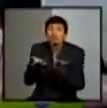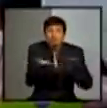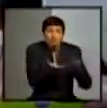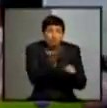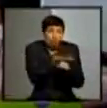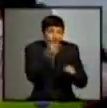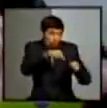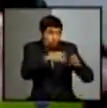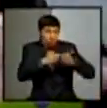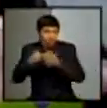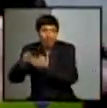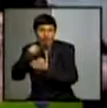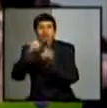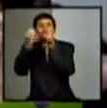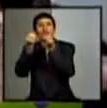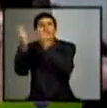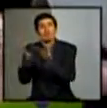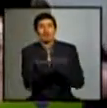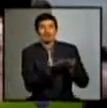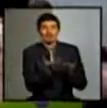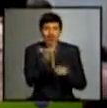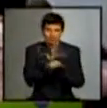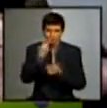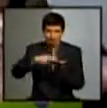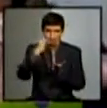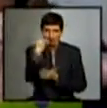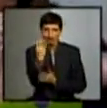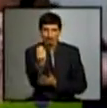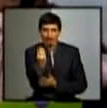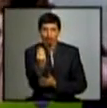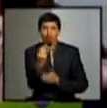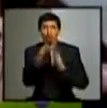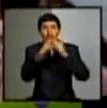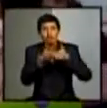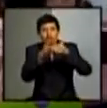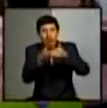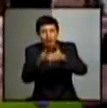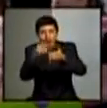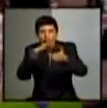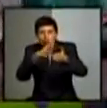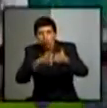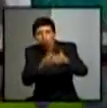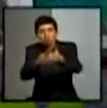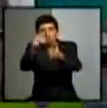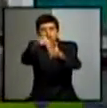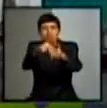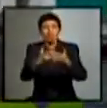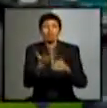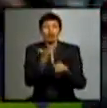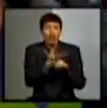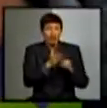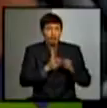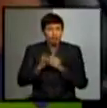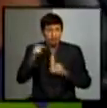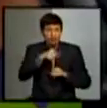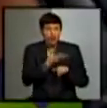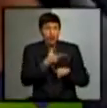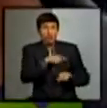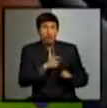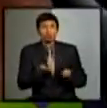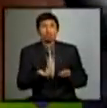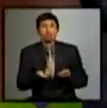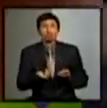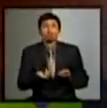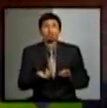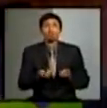embarcación para dar la bienvenida al 2014. Mar adentro nos explican. Las embarcaciones que tenemos acá, por